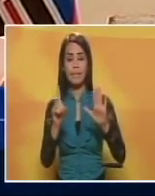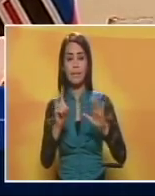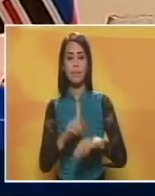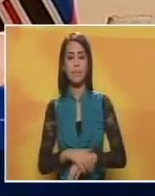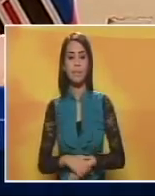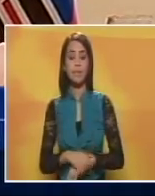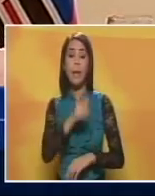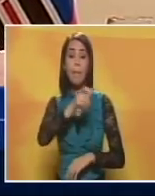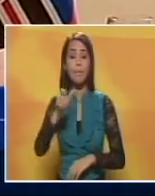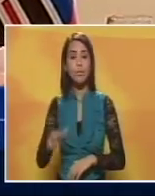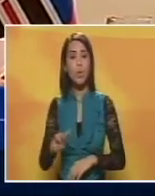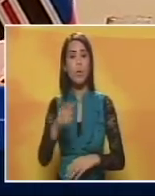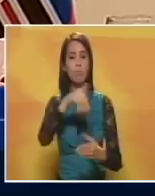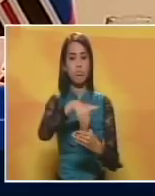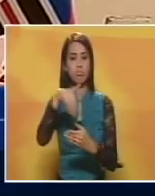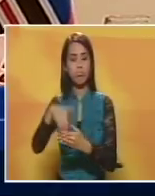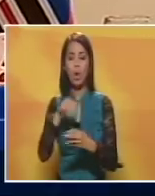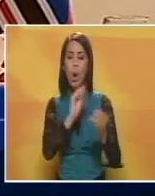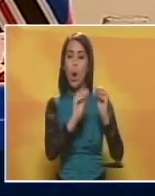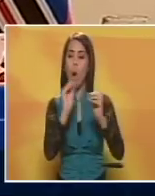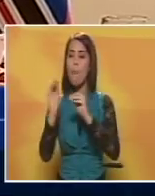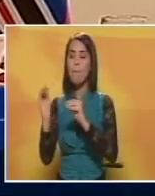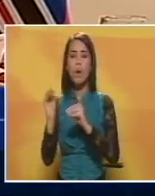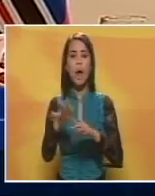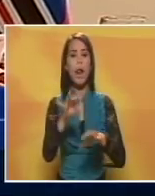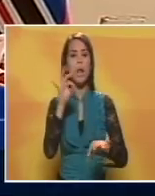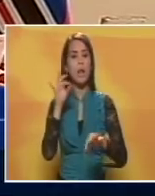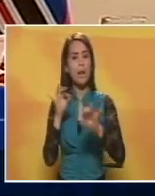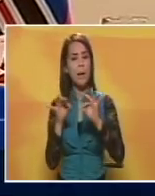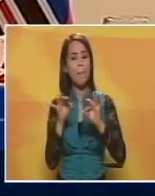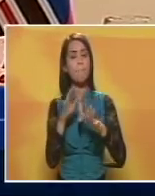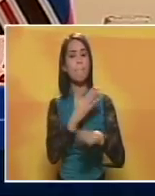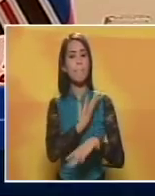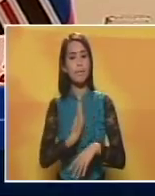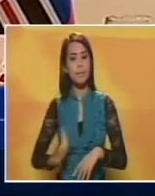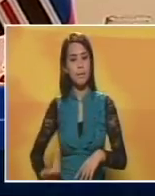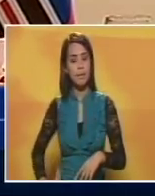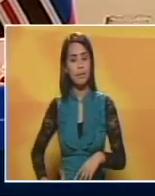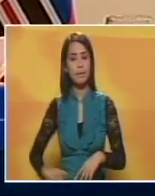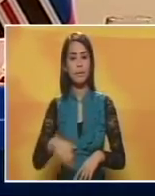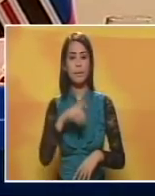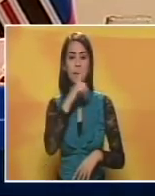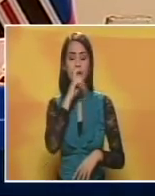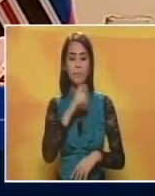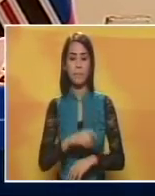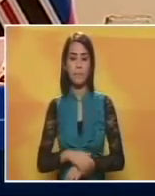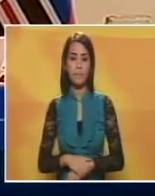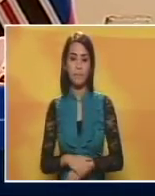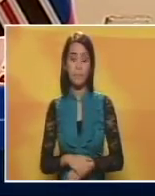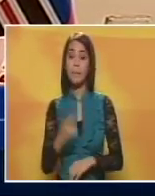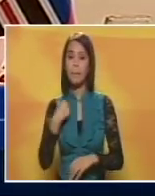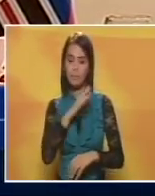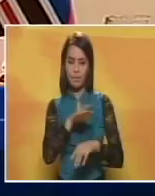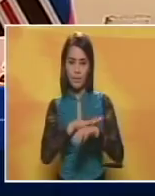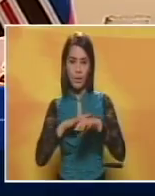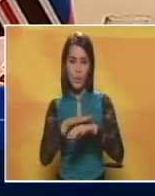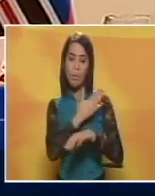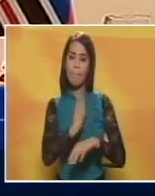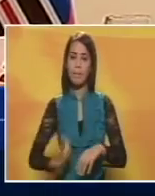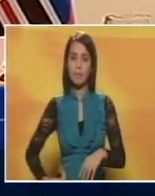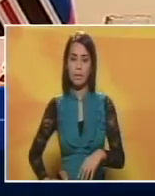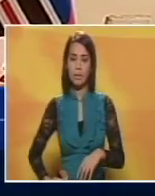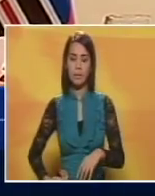20.526.978 votantes convocados a elegir al presidente de la República. Para la elección de integrantes